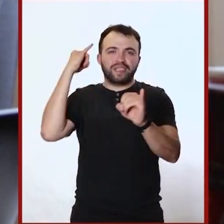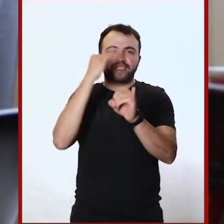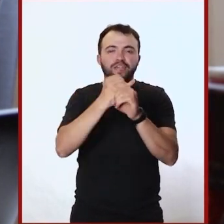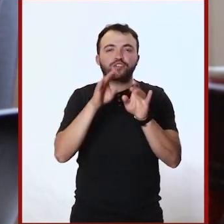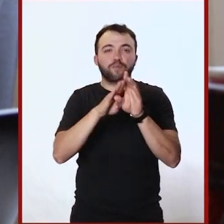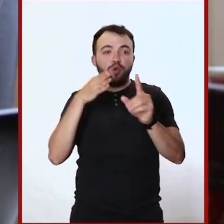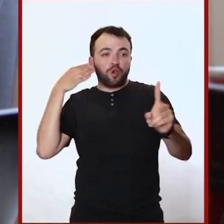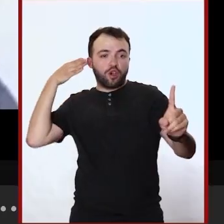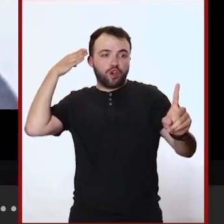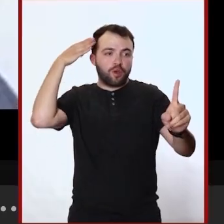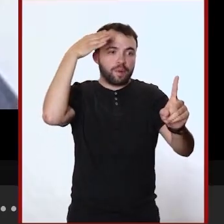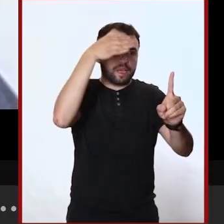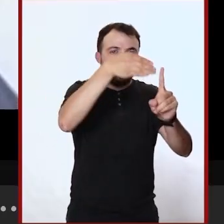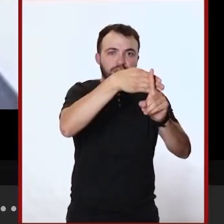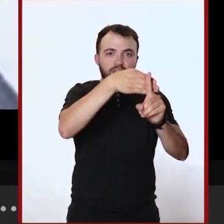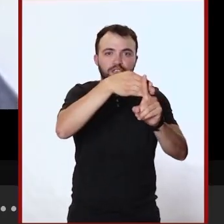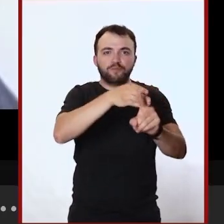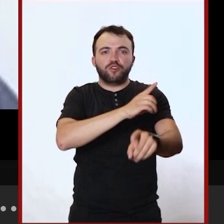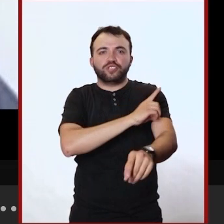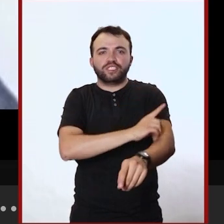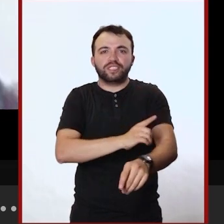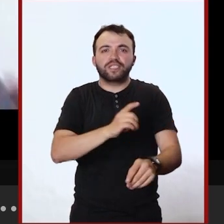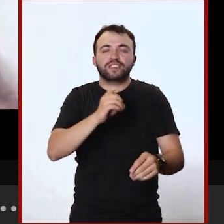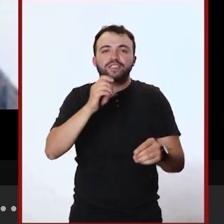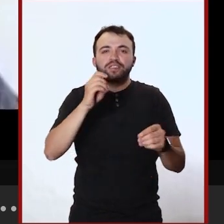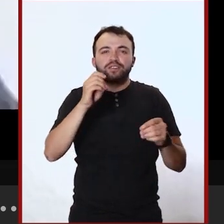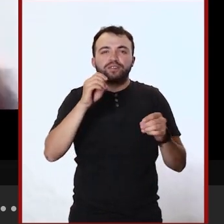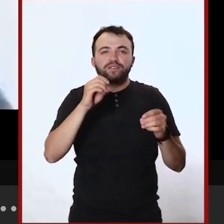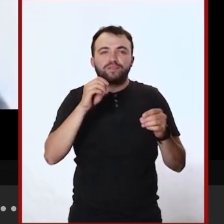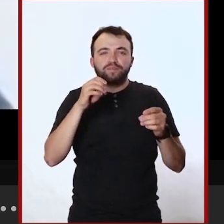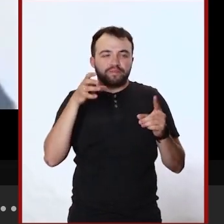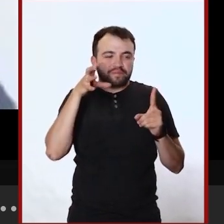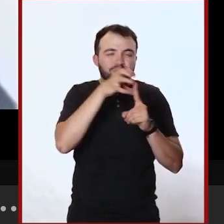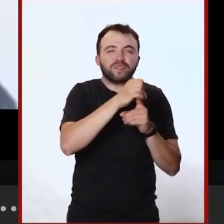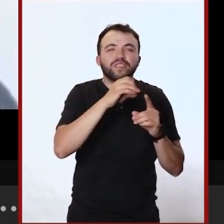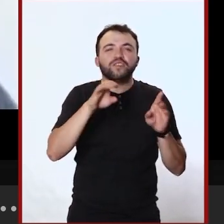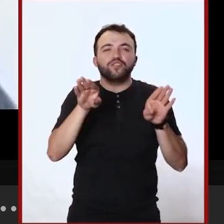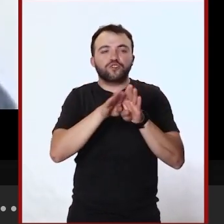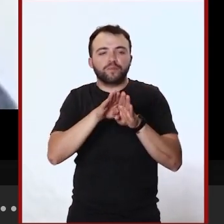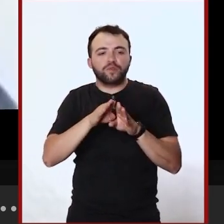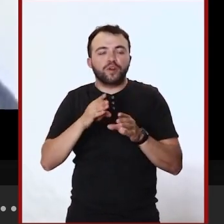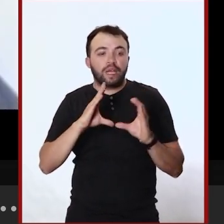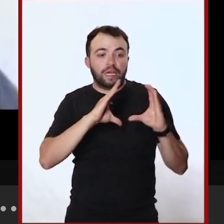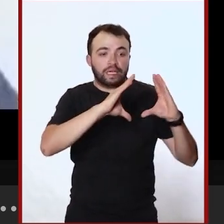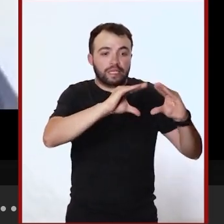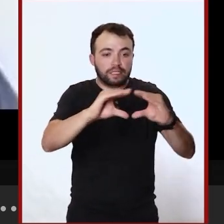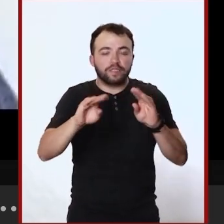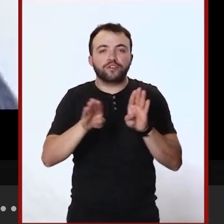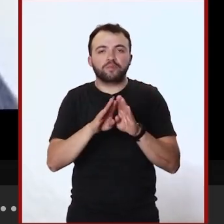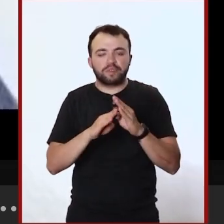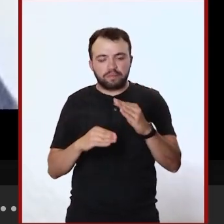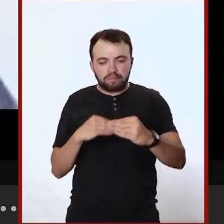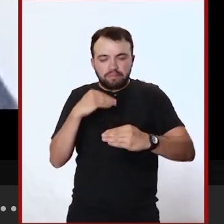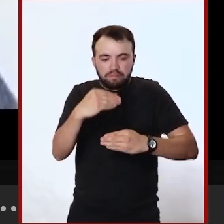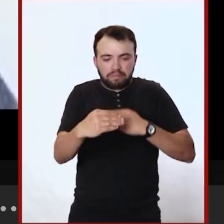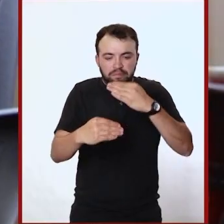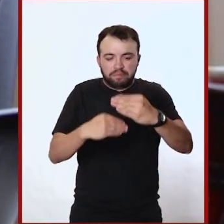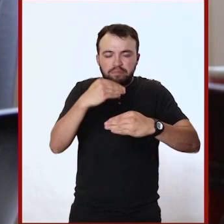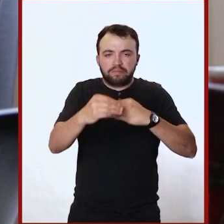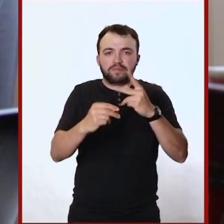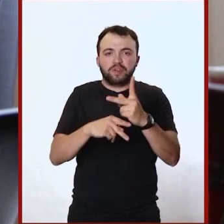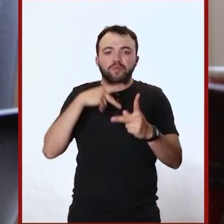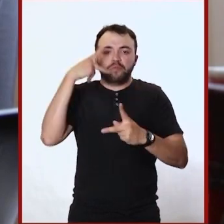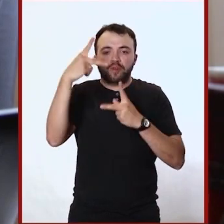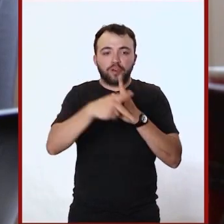de Desarrollo Sostenible, que son agendas que hacen que uno pueda empezar a encaminar sus proyectos también con una perspectiva de desarrollo social y